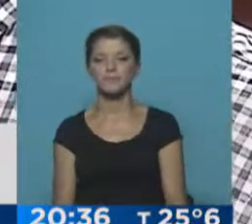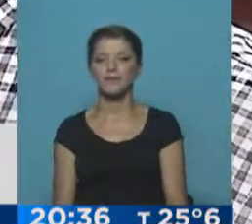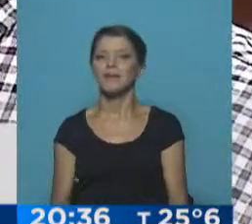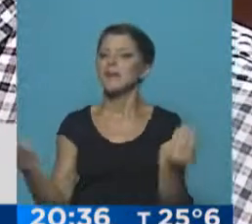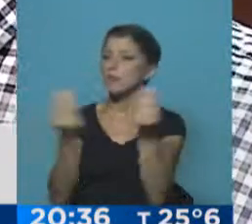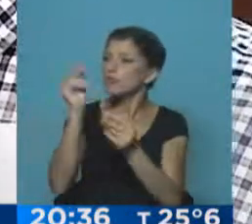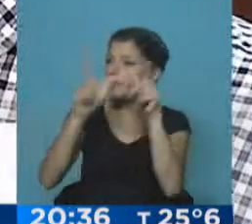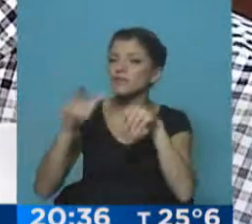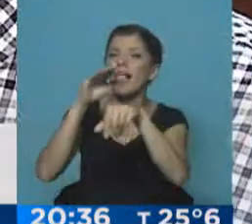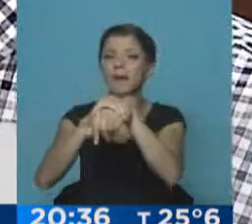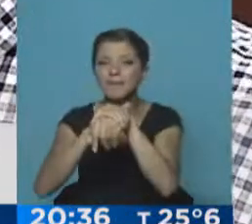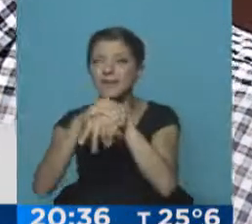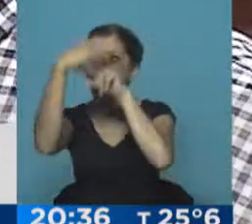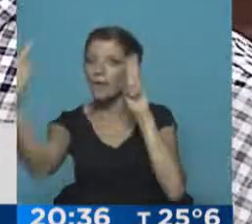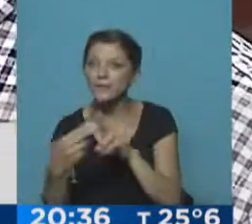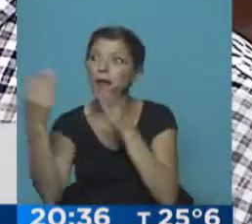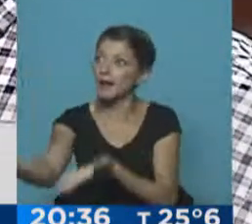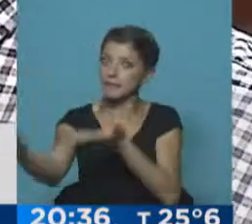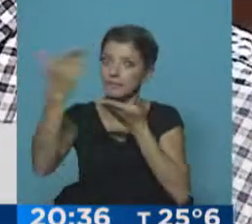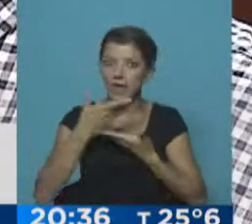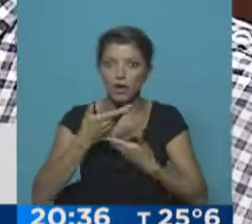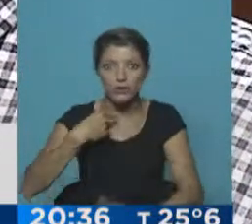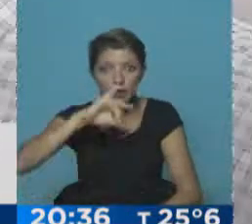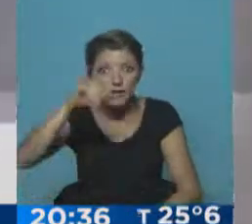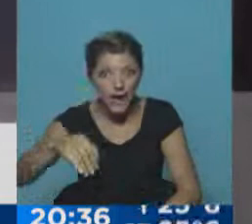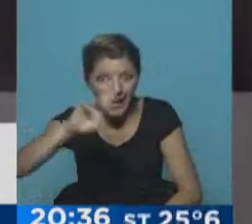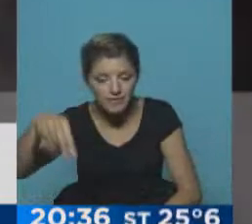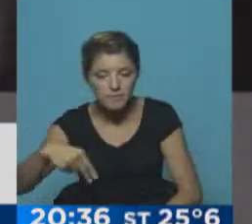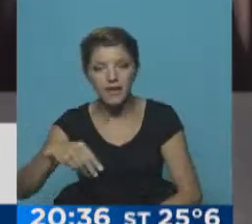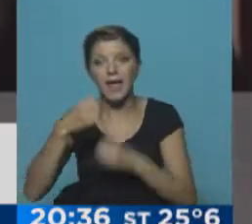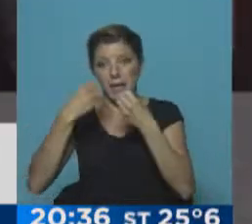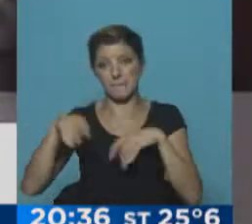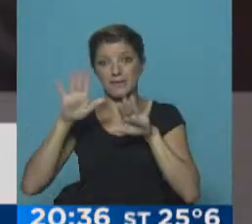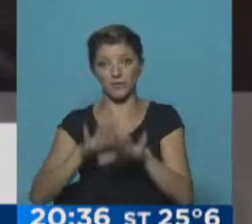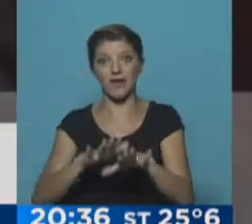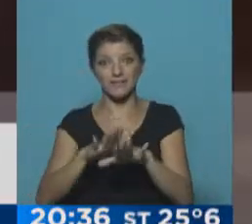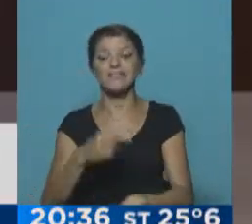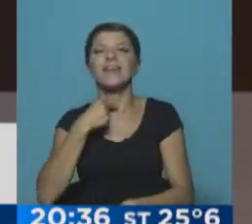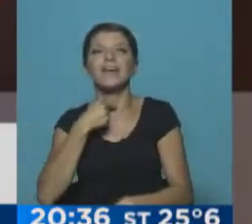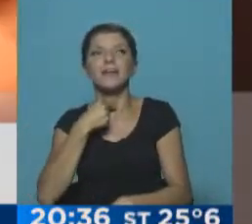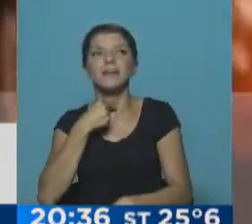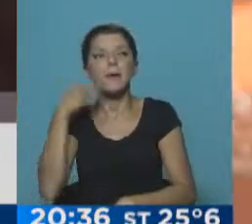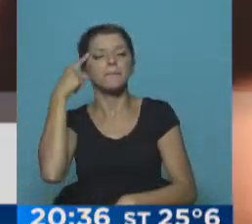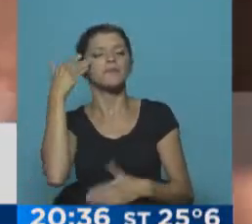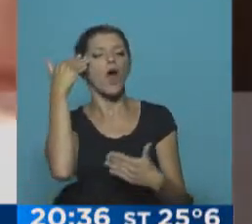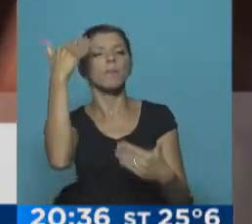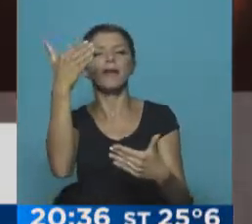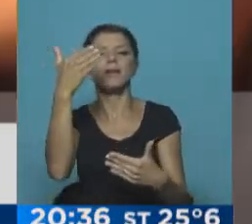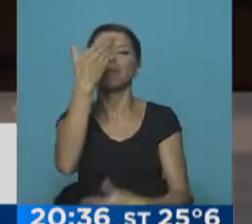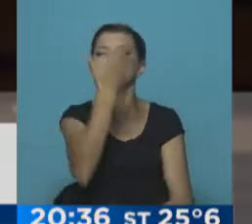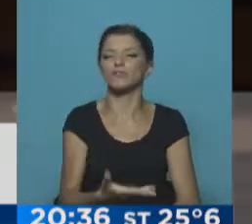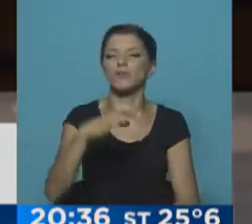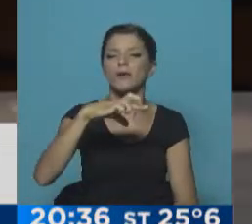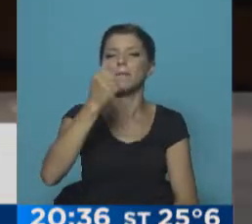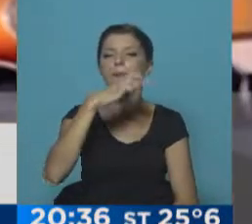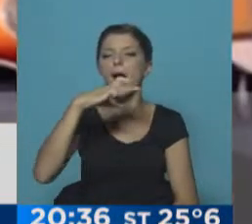amiga, invitarlos y darme el ok, se empezó a formar esta cosa de querer homenajear a Papo. Empezamos